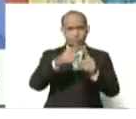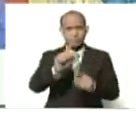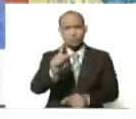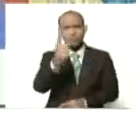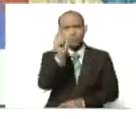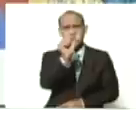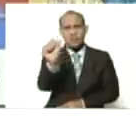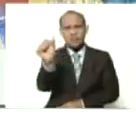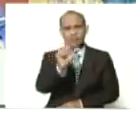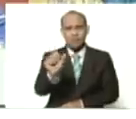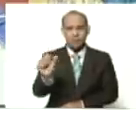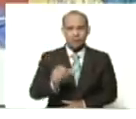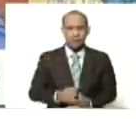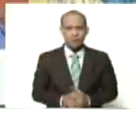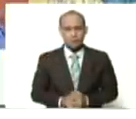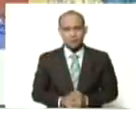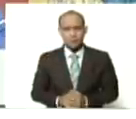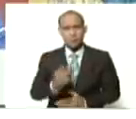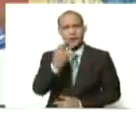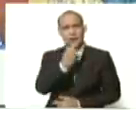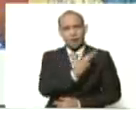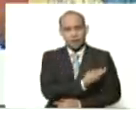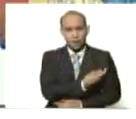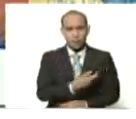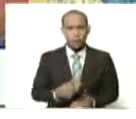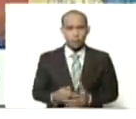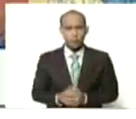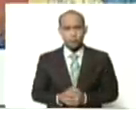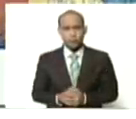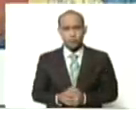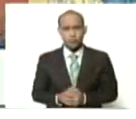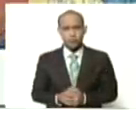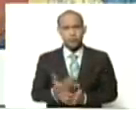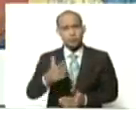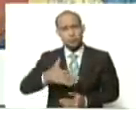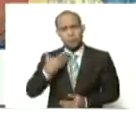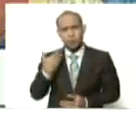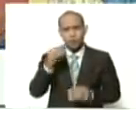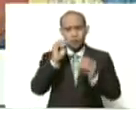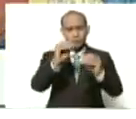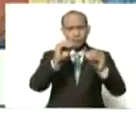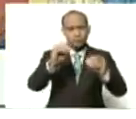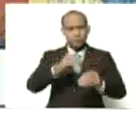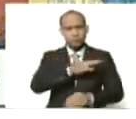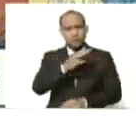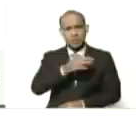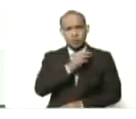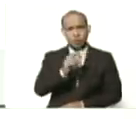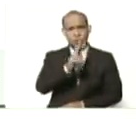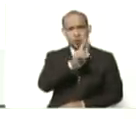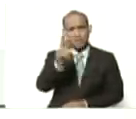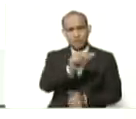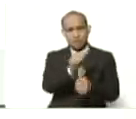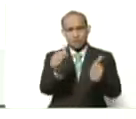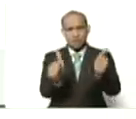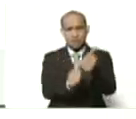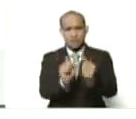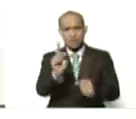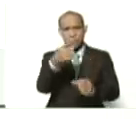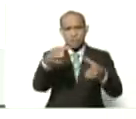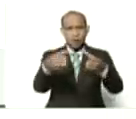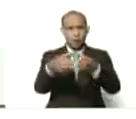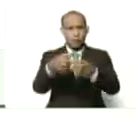semestre. Las vacunas, pudiéramos llamar, señora vicepresidenta, la primera generación de